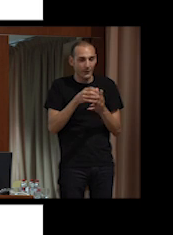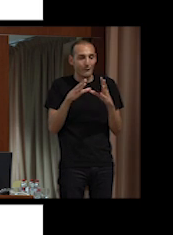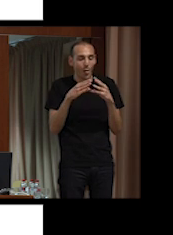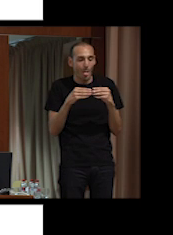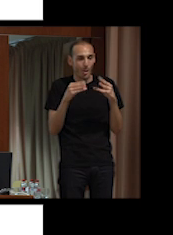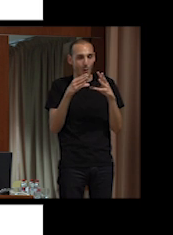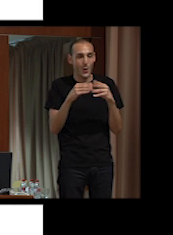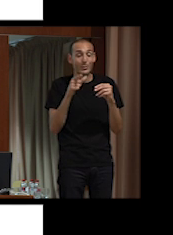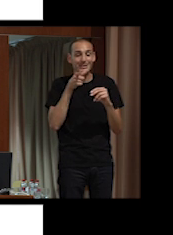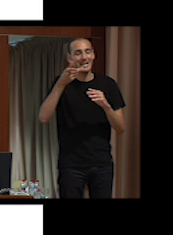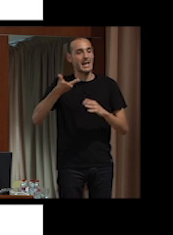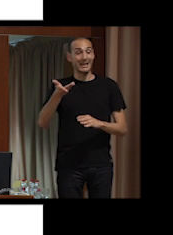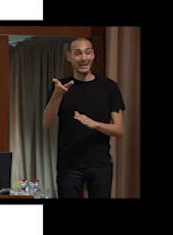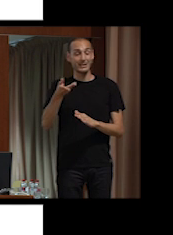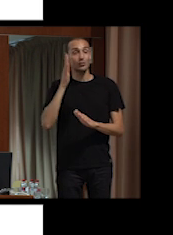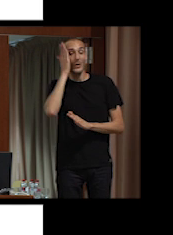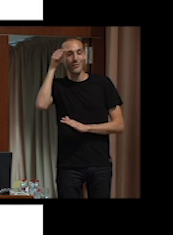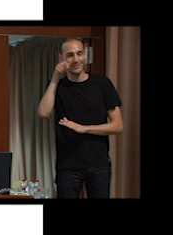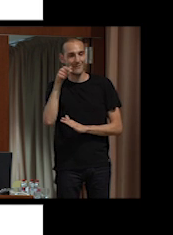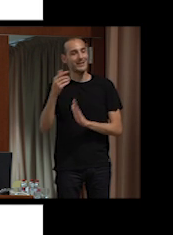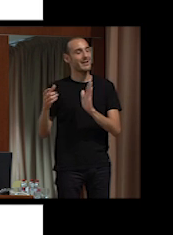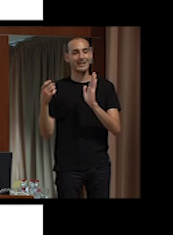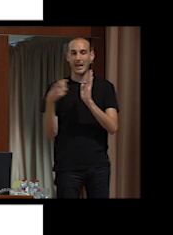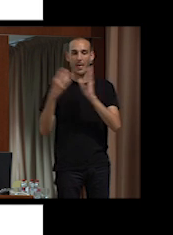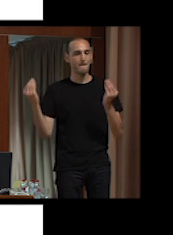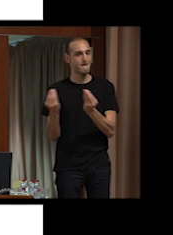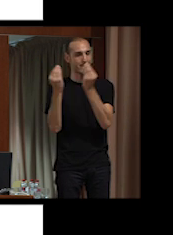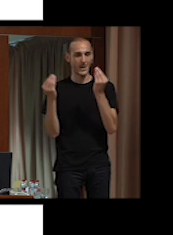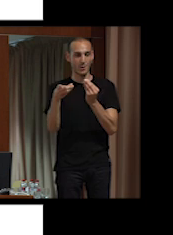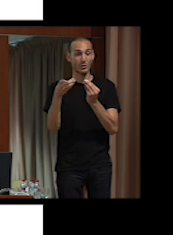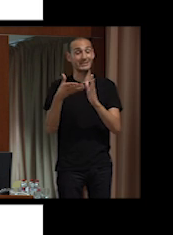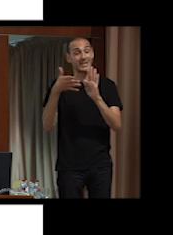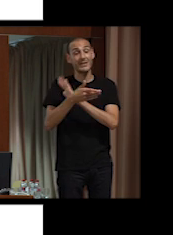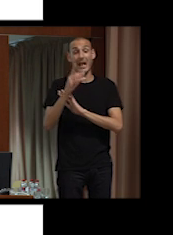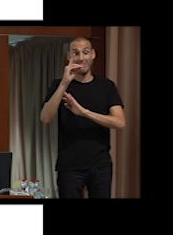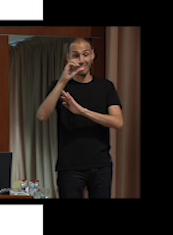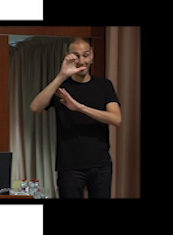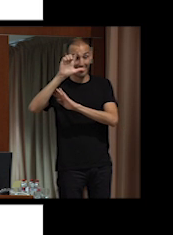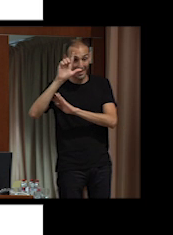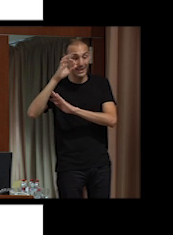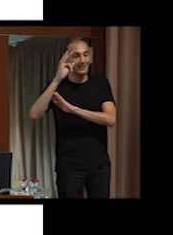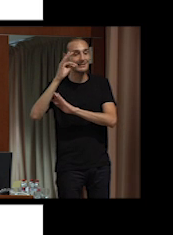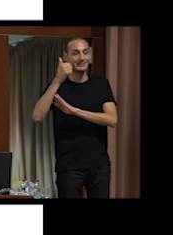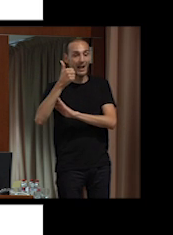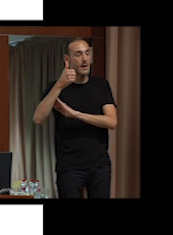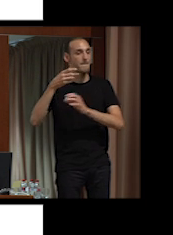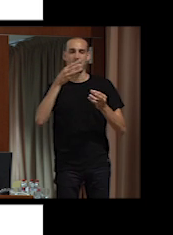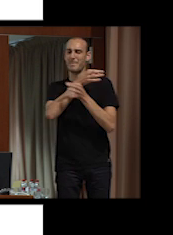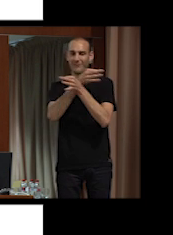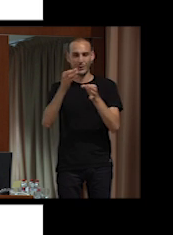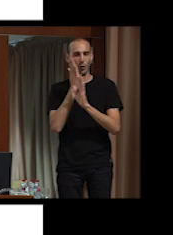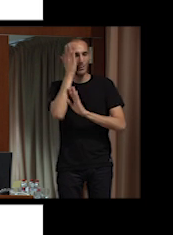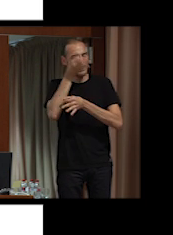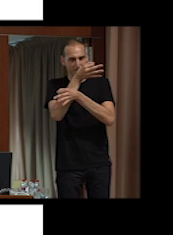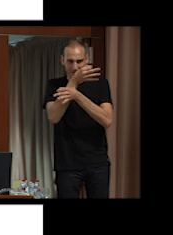tiene. Es decir, cuando un paciente alcanza la fase de sueño delta es cuando duerme bien. Es máxima en los adolescentes, sabéis que los adolescentes